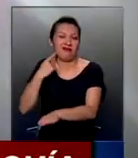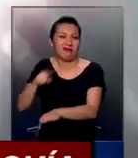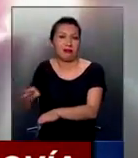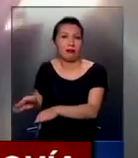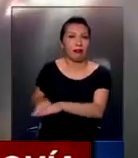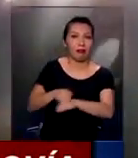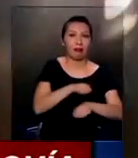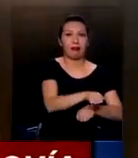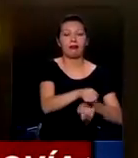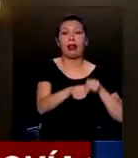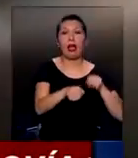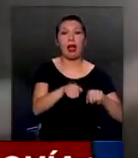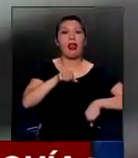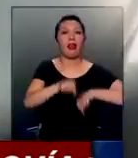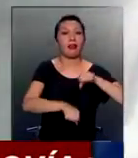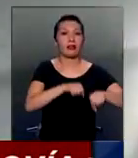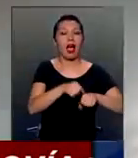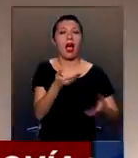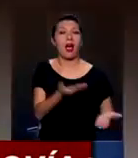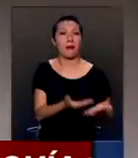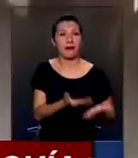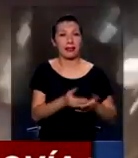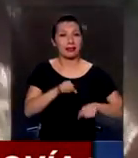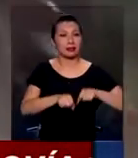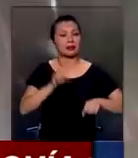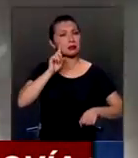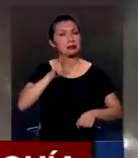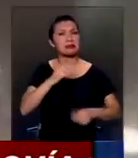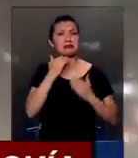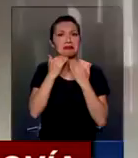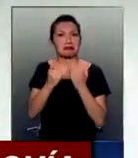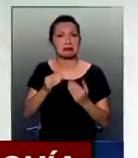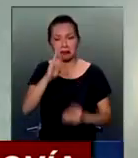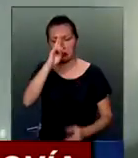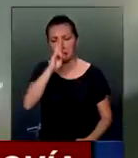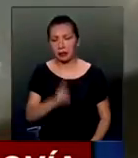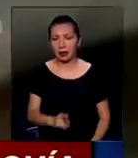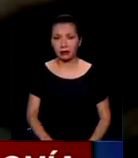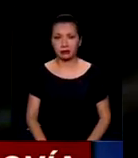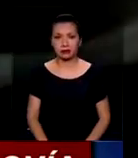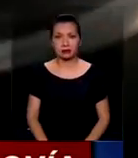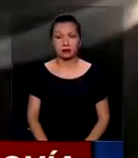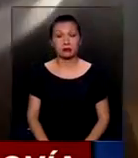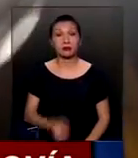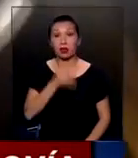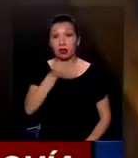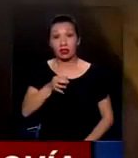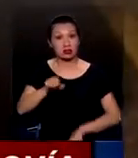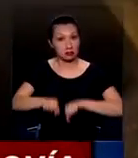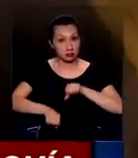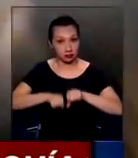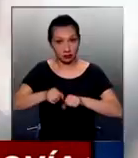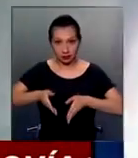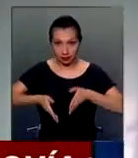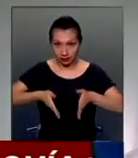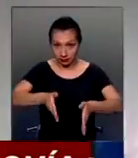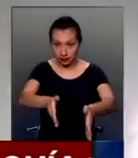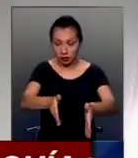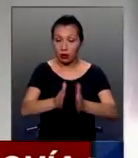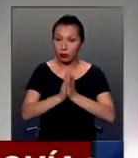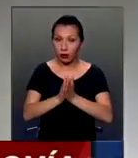irse por un espacio lateral, ocupando la ciclovía sin el más mínimo ciclovía. Respeto. ¿Ciclovía?